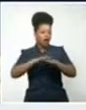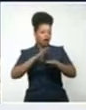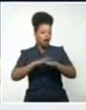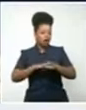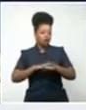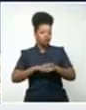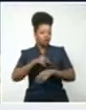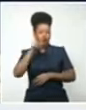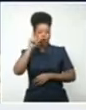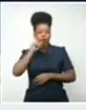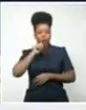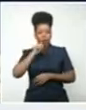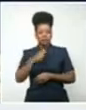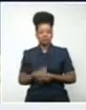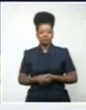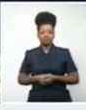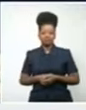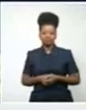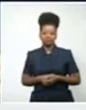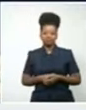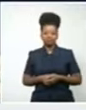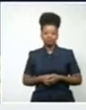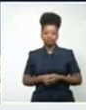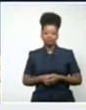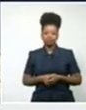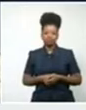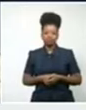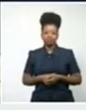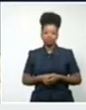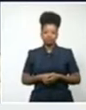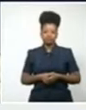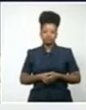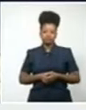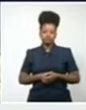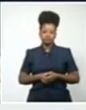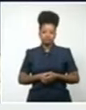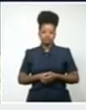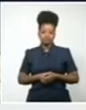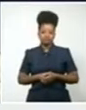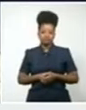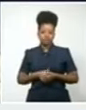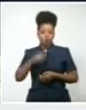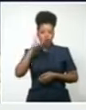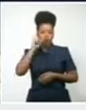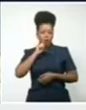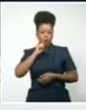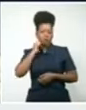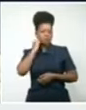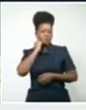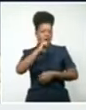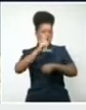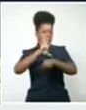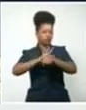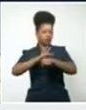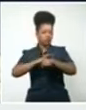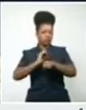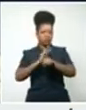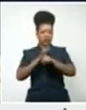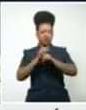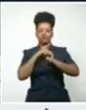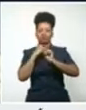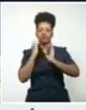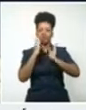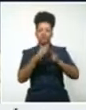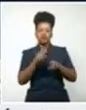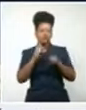hombres seamos más propensos que las mujeres a enfermarnos, a morir.